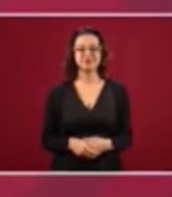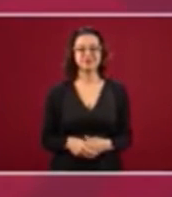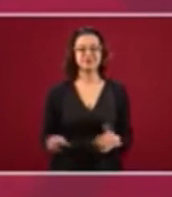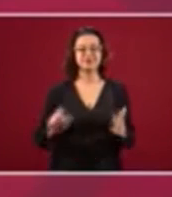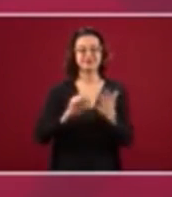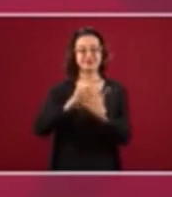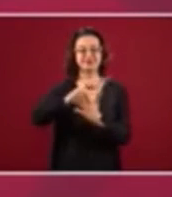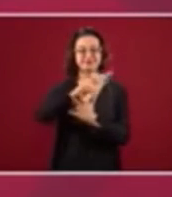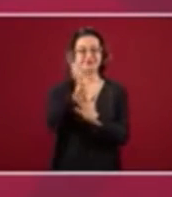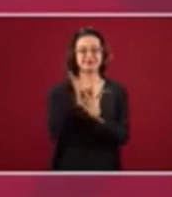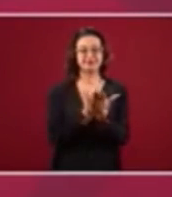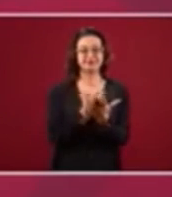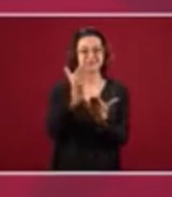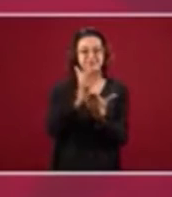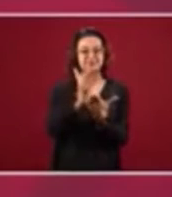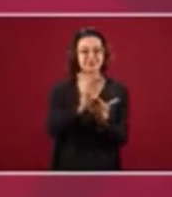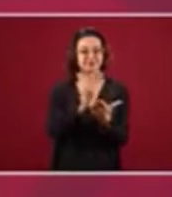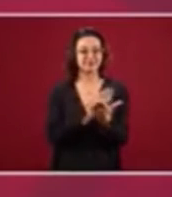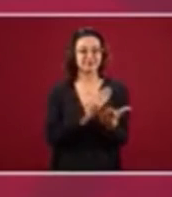es coordinado,